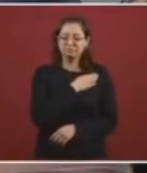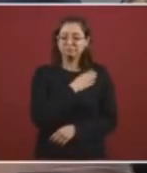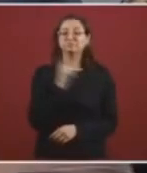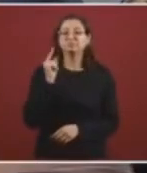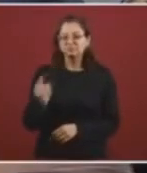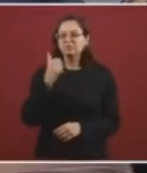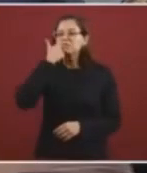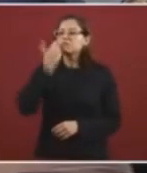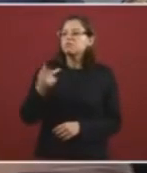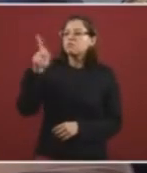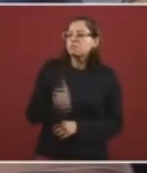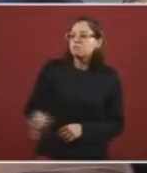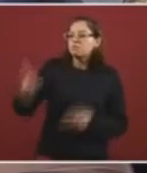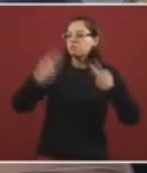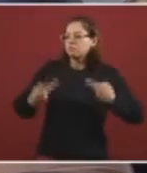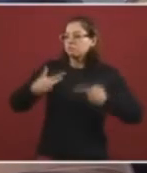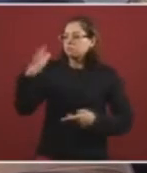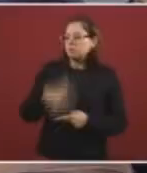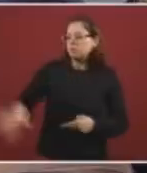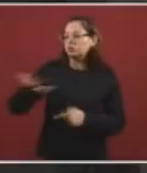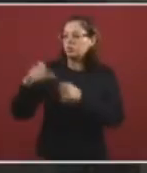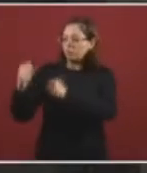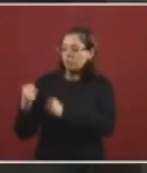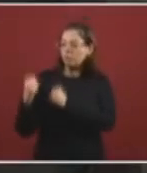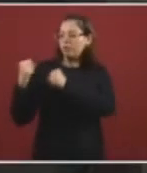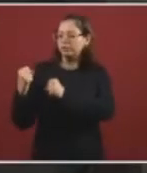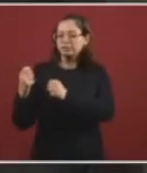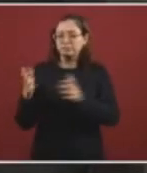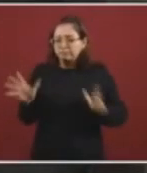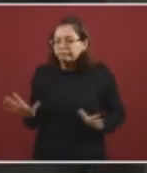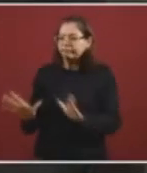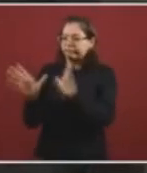apóstol de la democracia, no supo